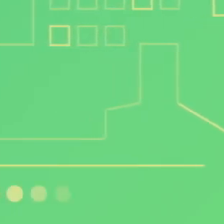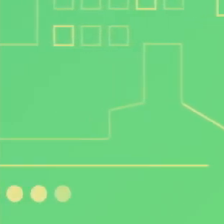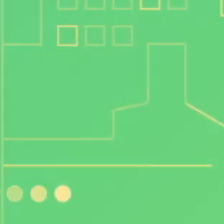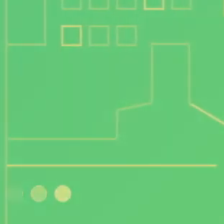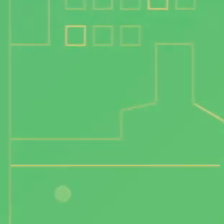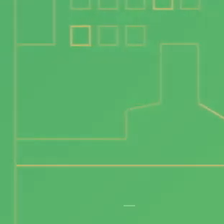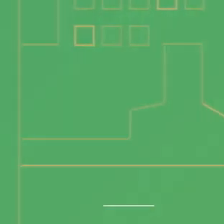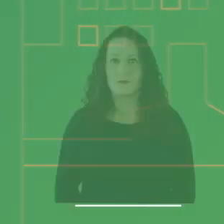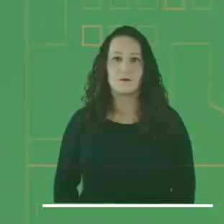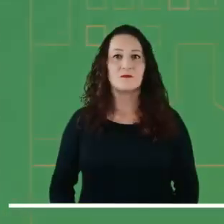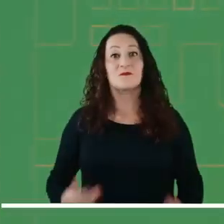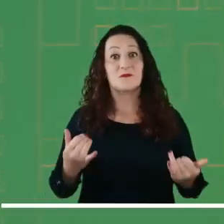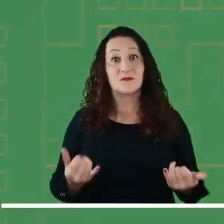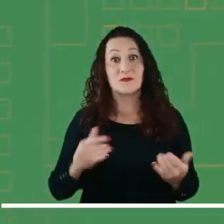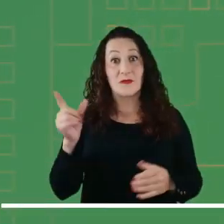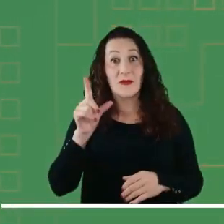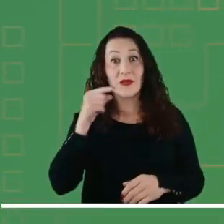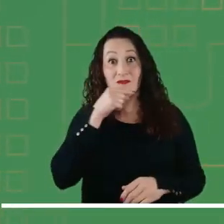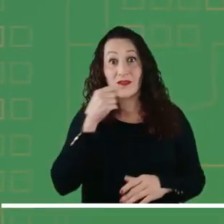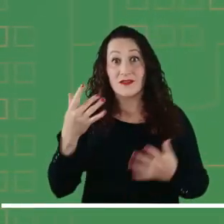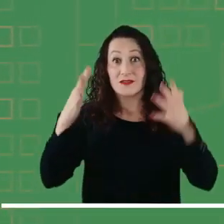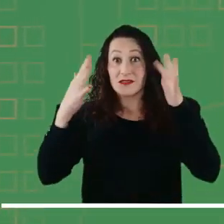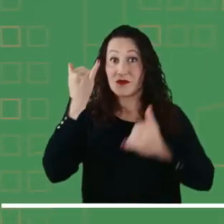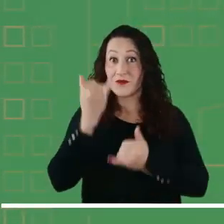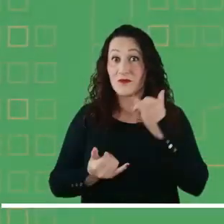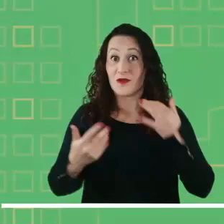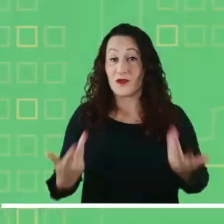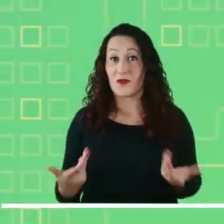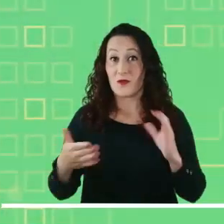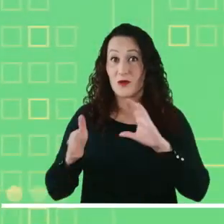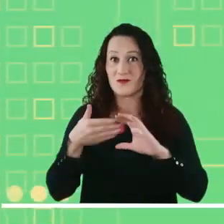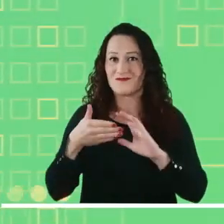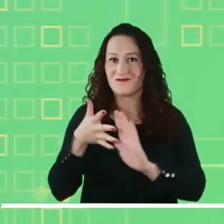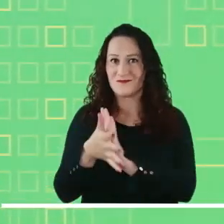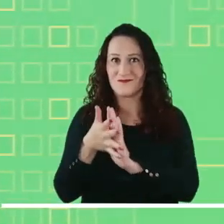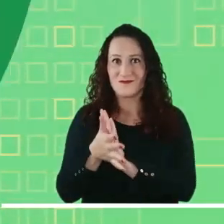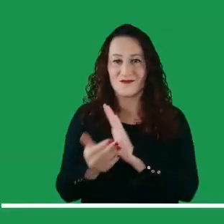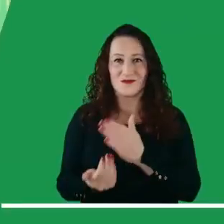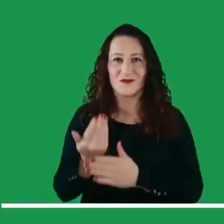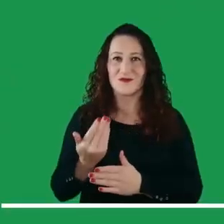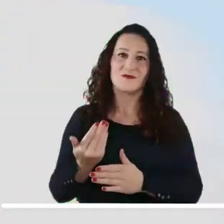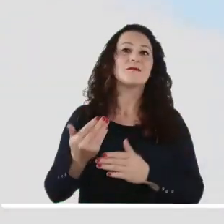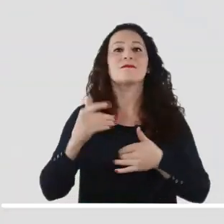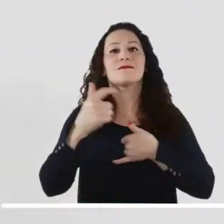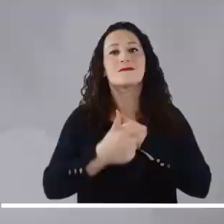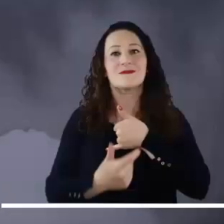Cerramos este lunes festivo con la actualización más reciente del pronóstico del tiempo en las diferentes regiones del país.